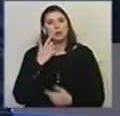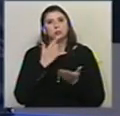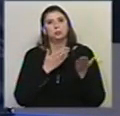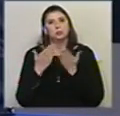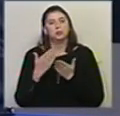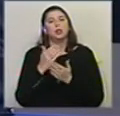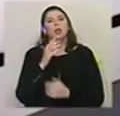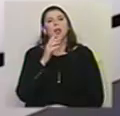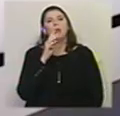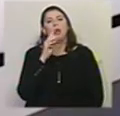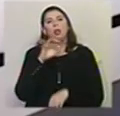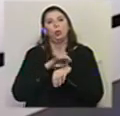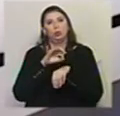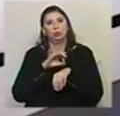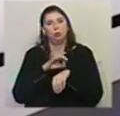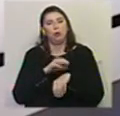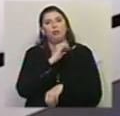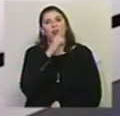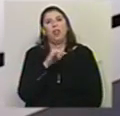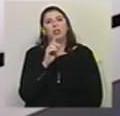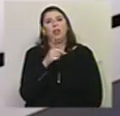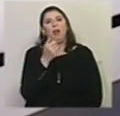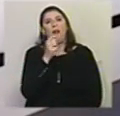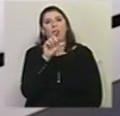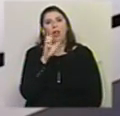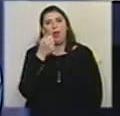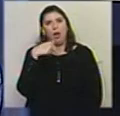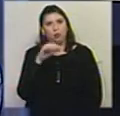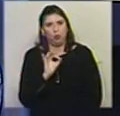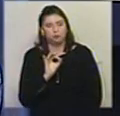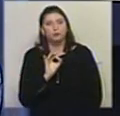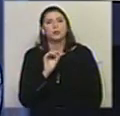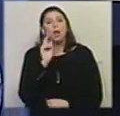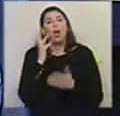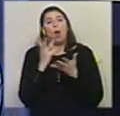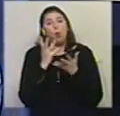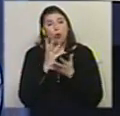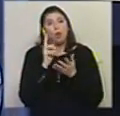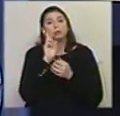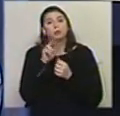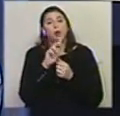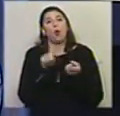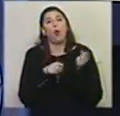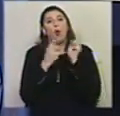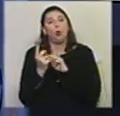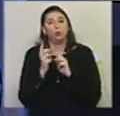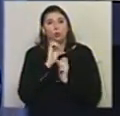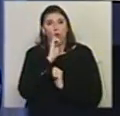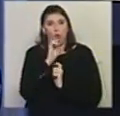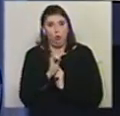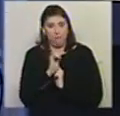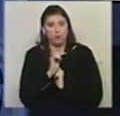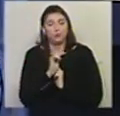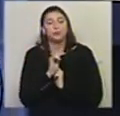Fernández Galeano. Miguel, gracias por acompañarnos. Lo mismo digo. Te invito a ver otra parte del informe que veíamos al comienzo del programa,